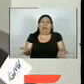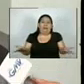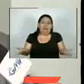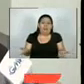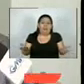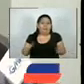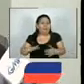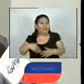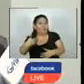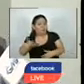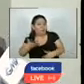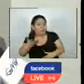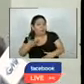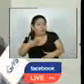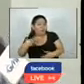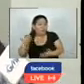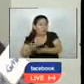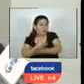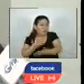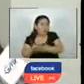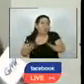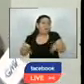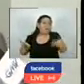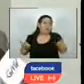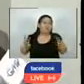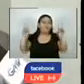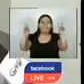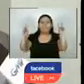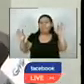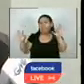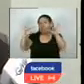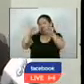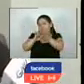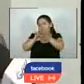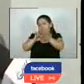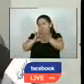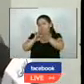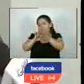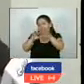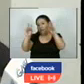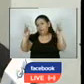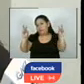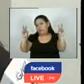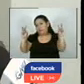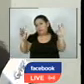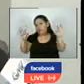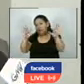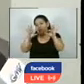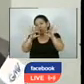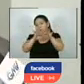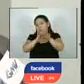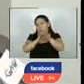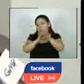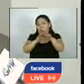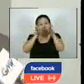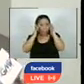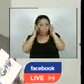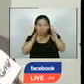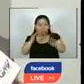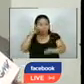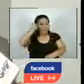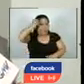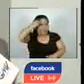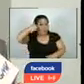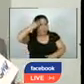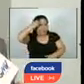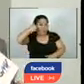hacer al finalizar el año de estudio. Y esto se relacionaba con mayor nivel de indefensión aprendida